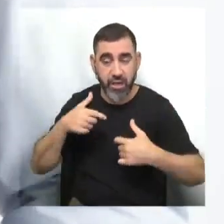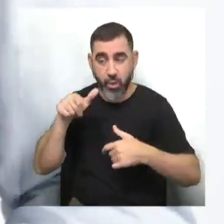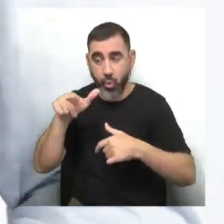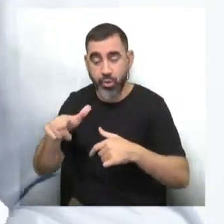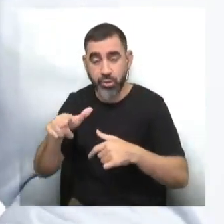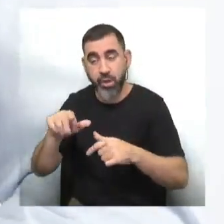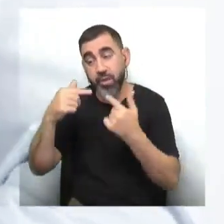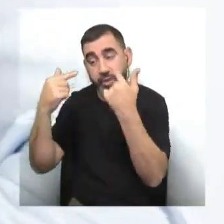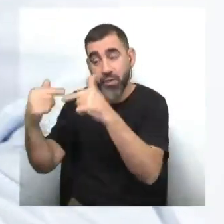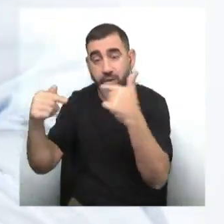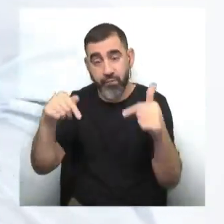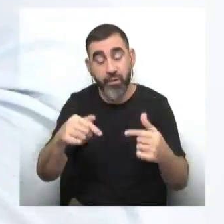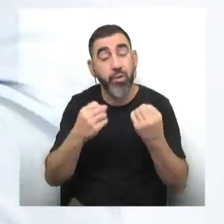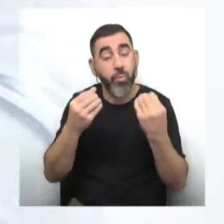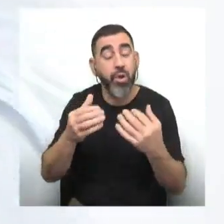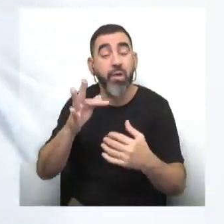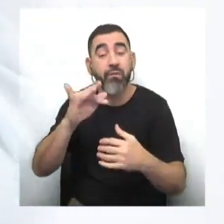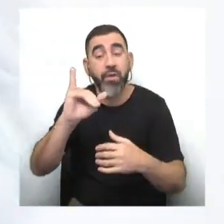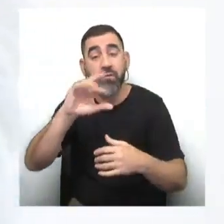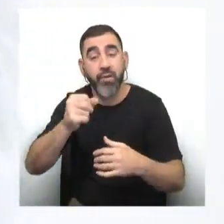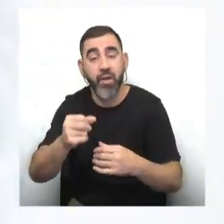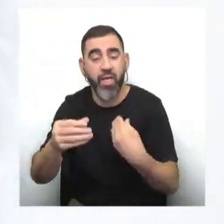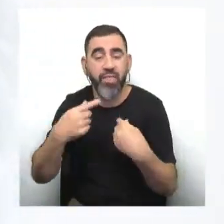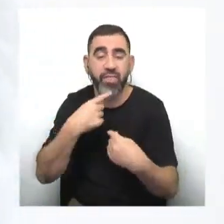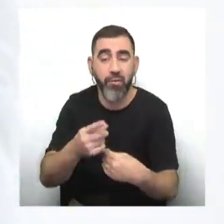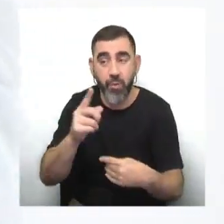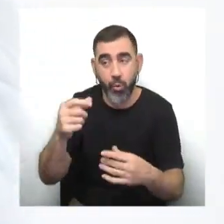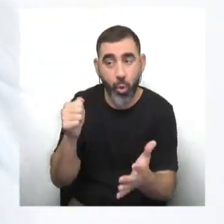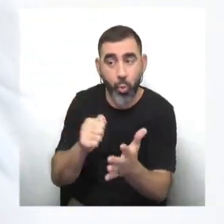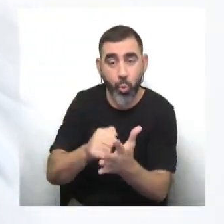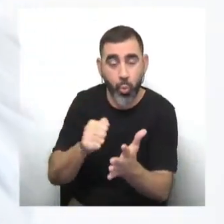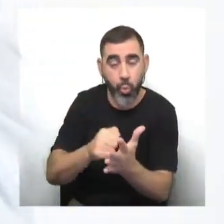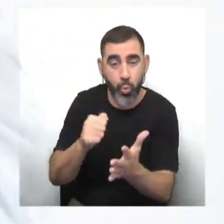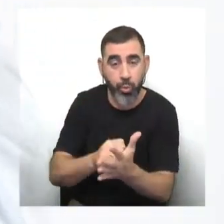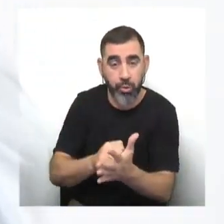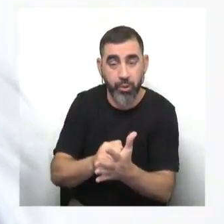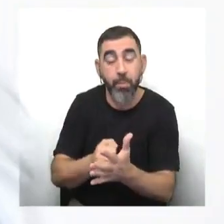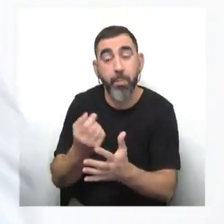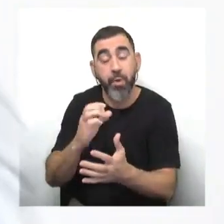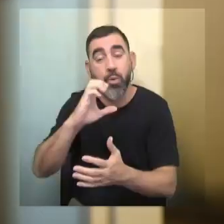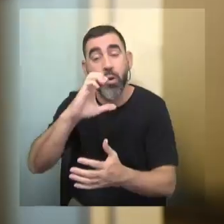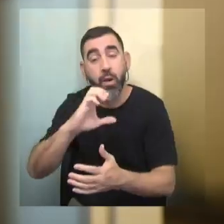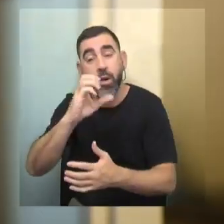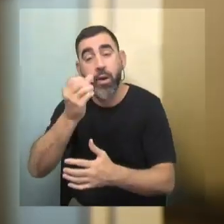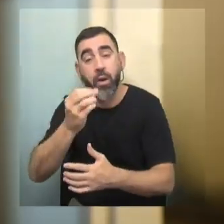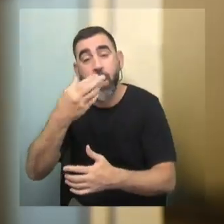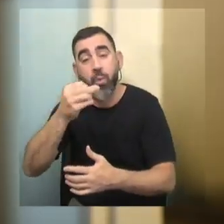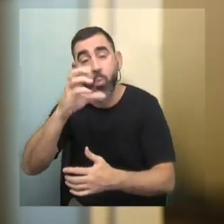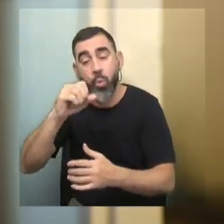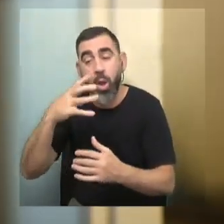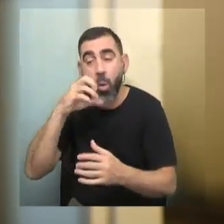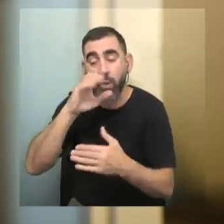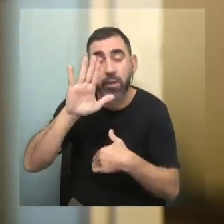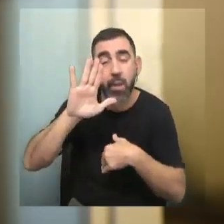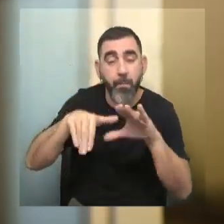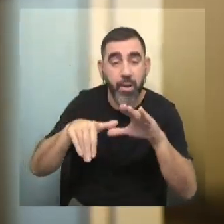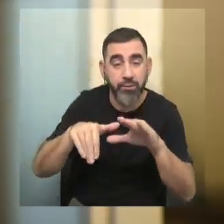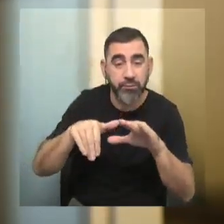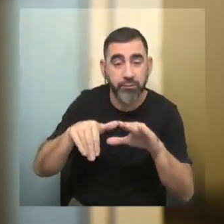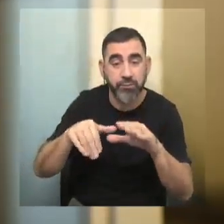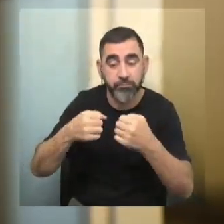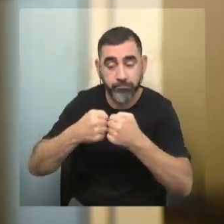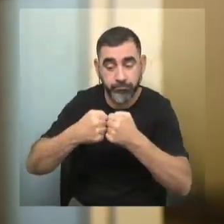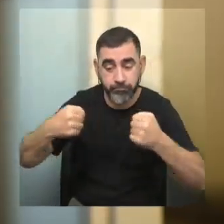fibra de carbono. ¿Por qué? Porque la fibra de carbono es frágil y la Kevlar no. Pero la fibra de carbono es bastante más resistente que la fibra Kevlar en lo que hace